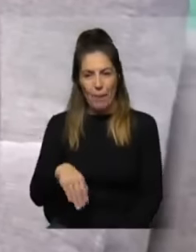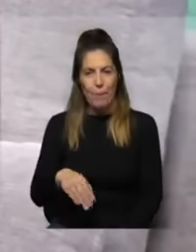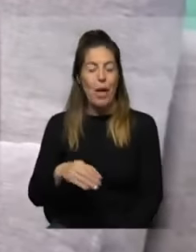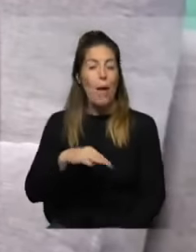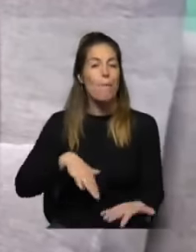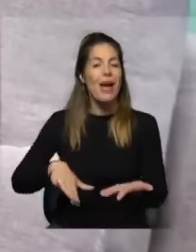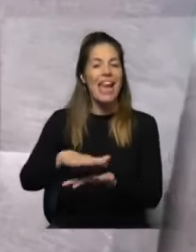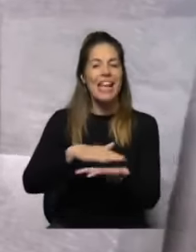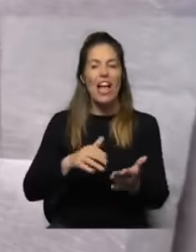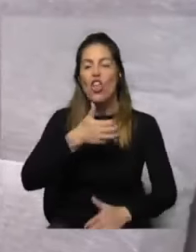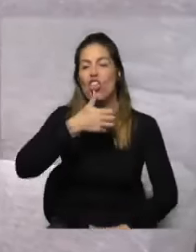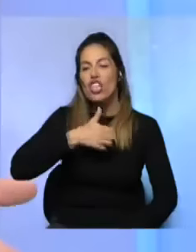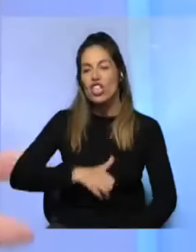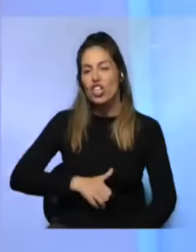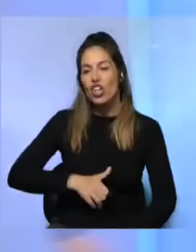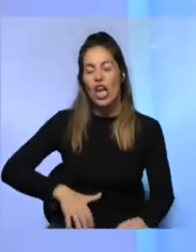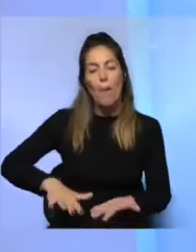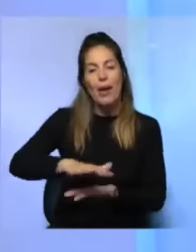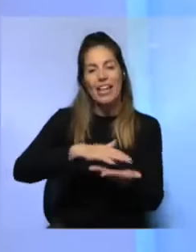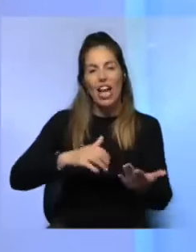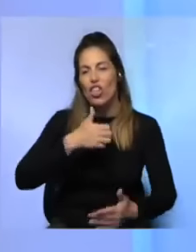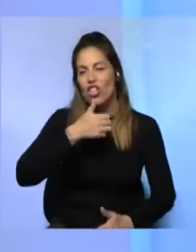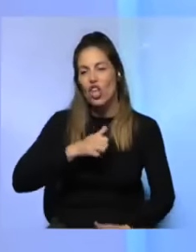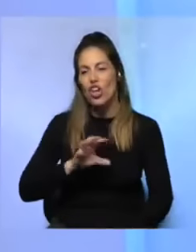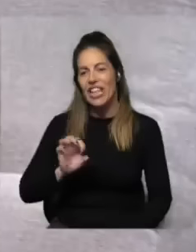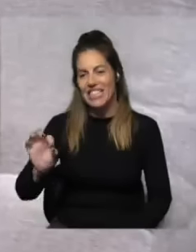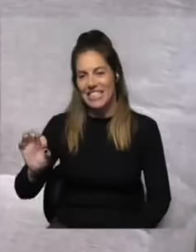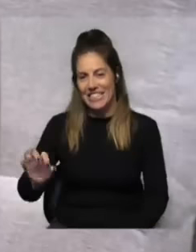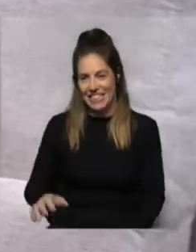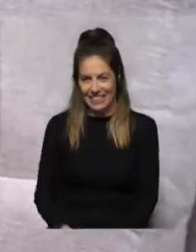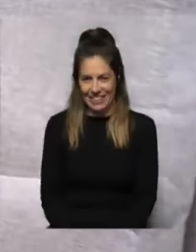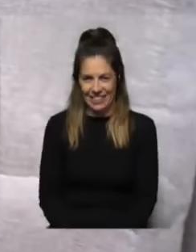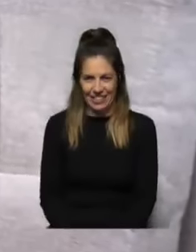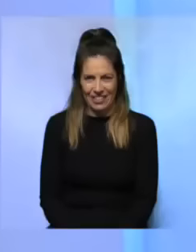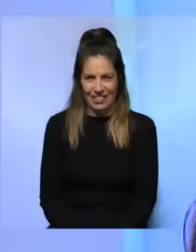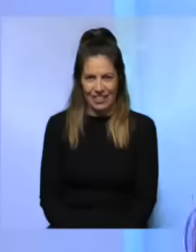historia, un mercado de historias. Me encanta. Cada vez lo decimos mejor. ¡Ay, qué